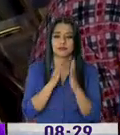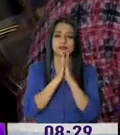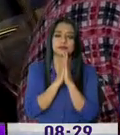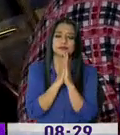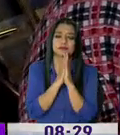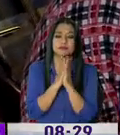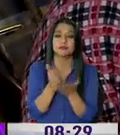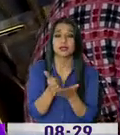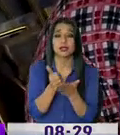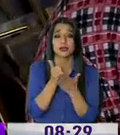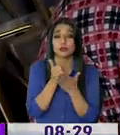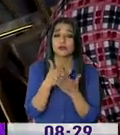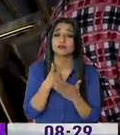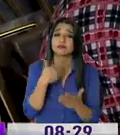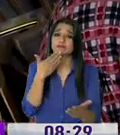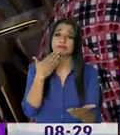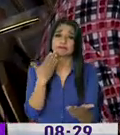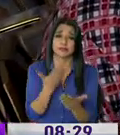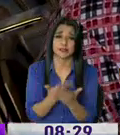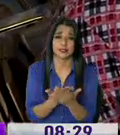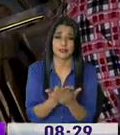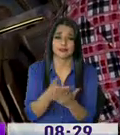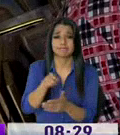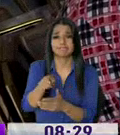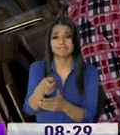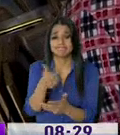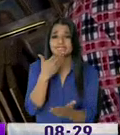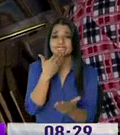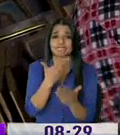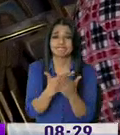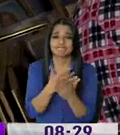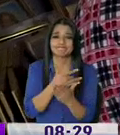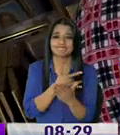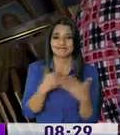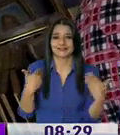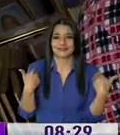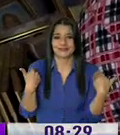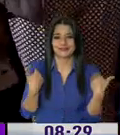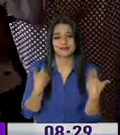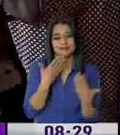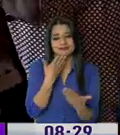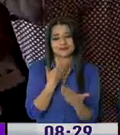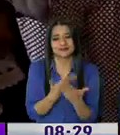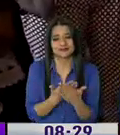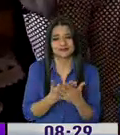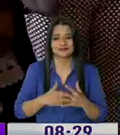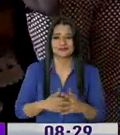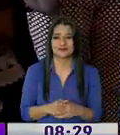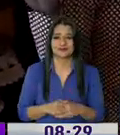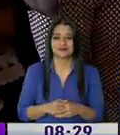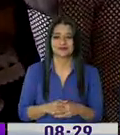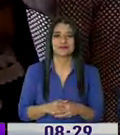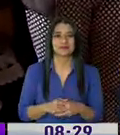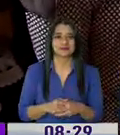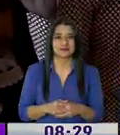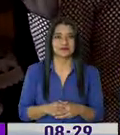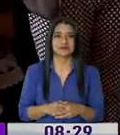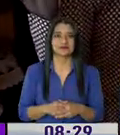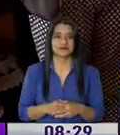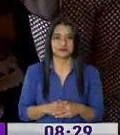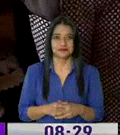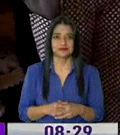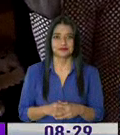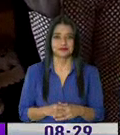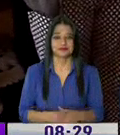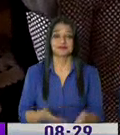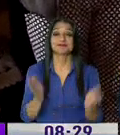ayuden. Yo les agradezco bastante. Y estoy feliz y les agradezco. Te deseamos a